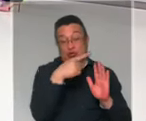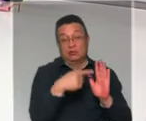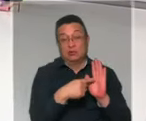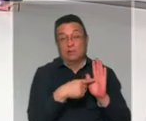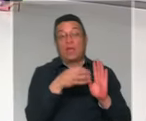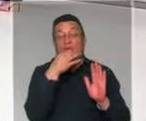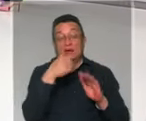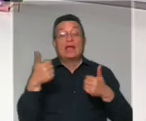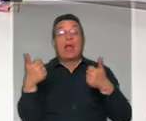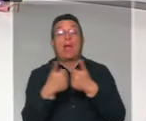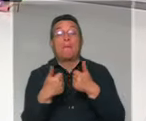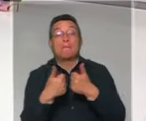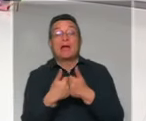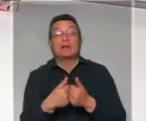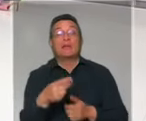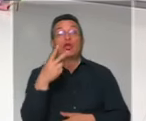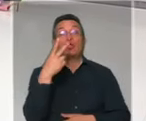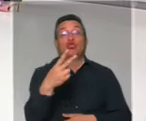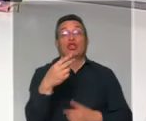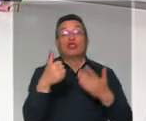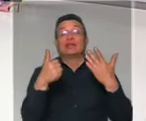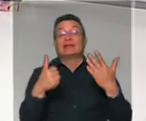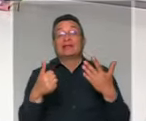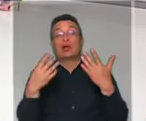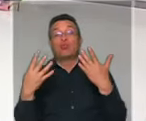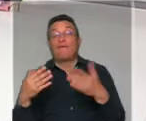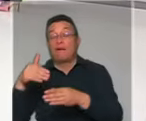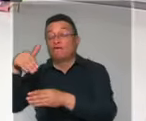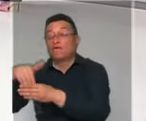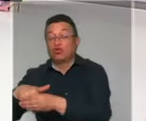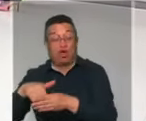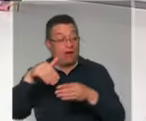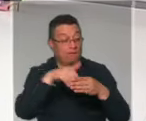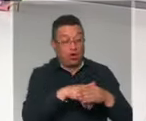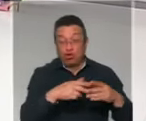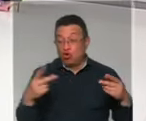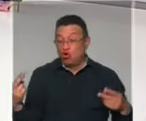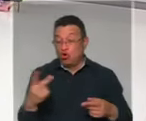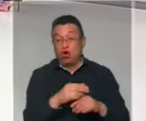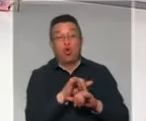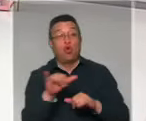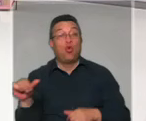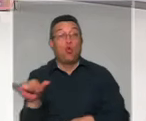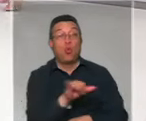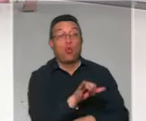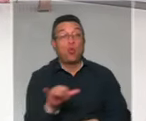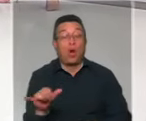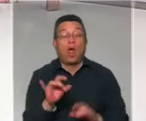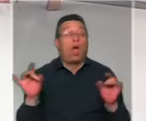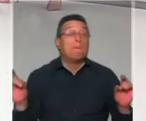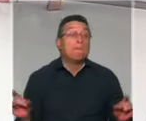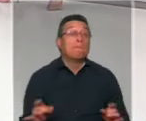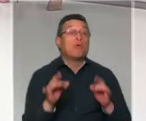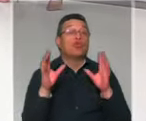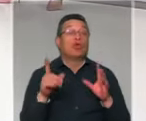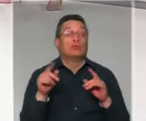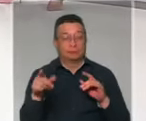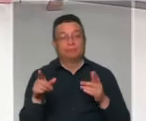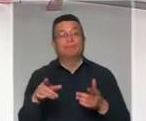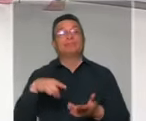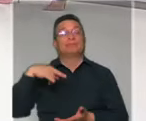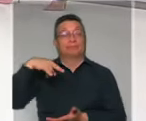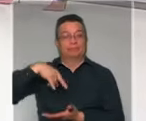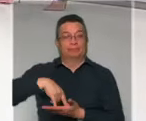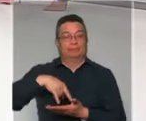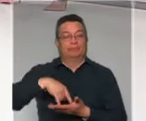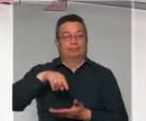un empate a 269 votos. Si eso fuera así, si ese empate se diera, la Cámara de Representantes de Estados